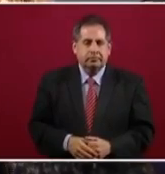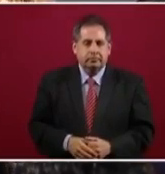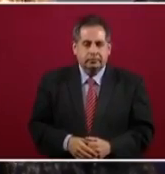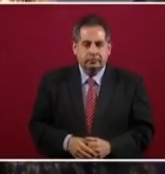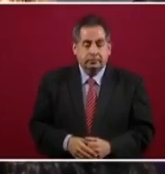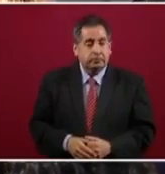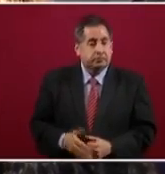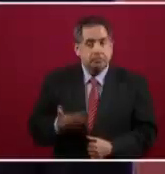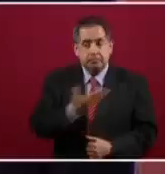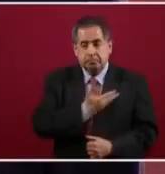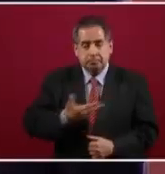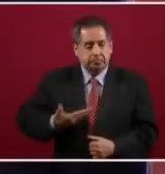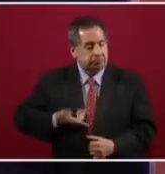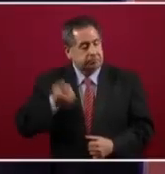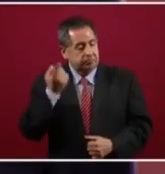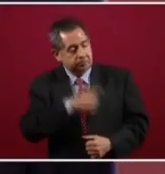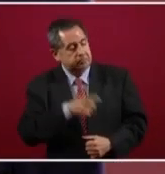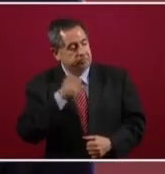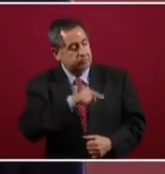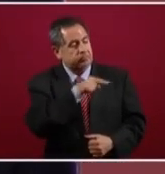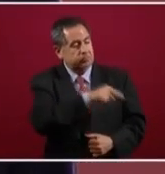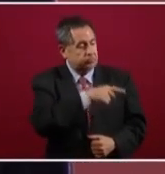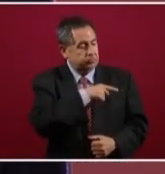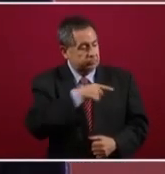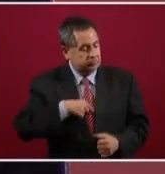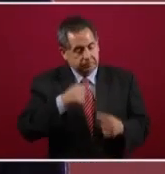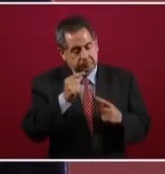El presidente le ordenaba.